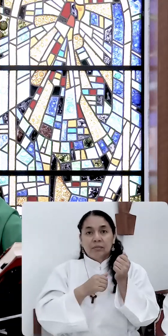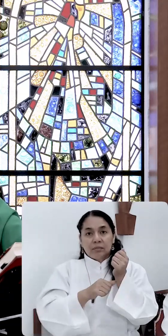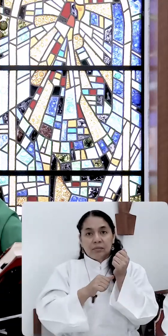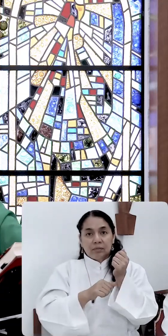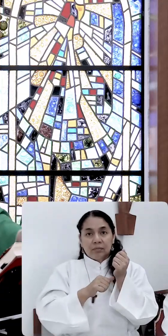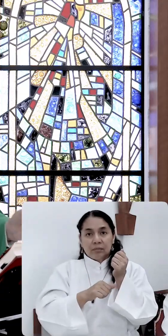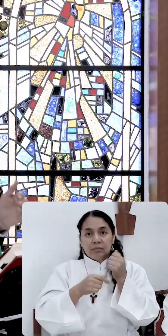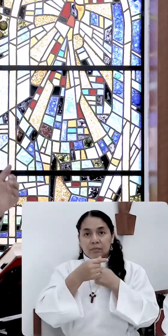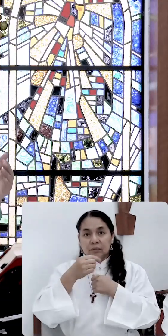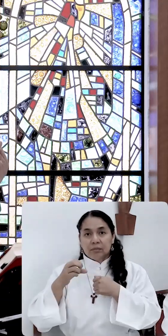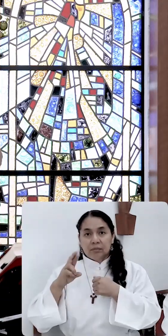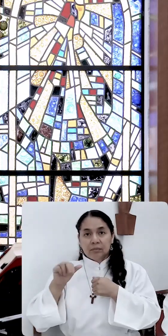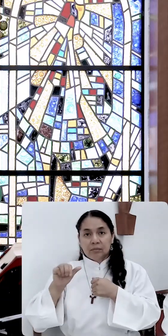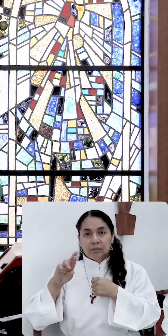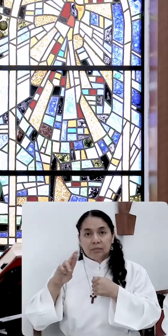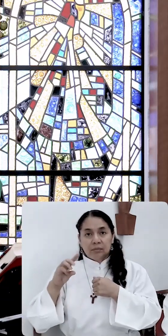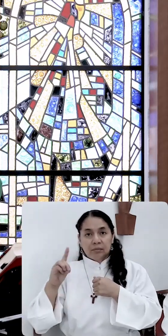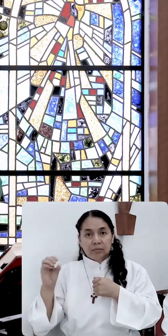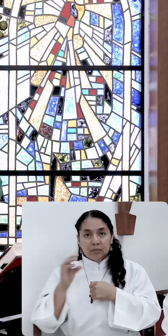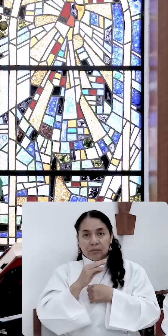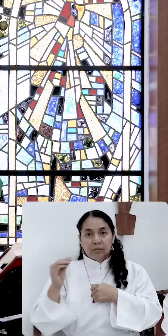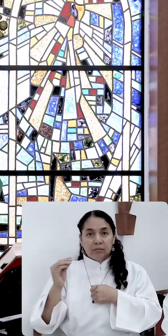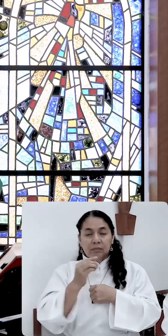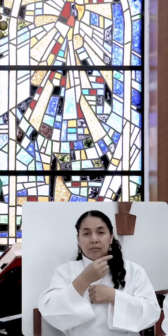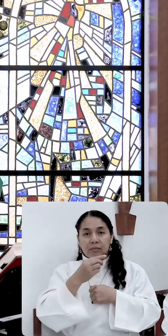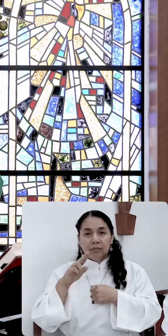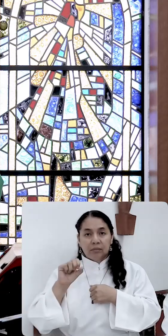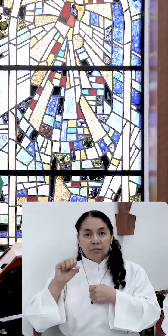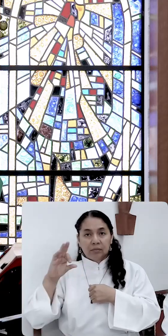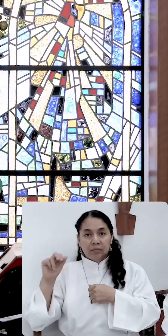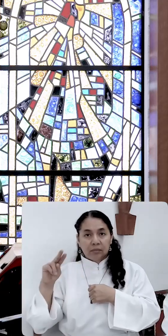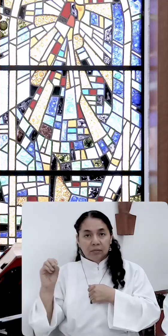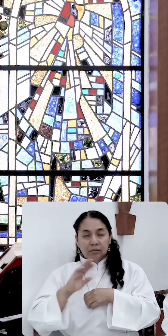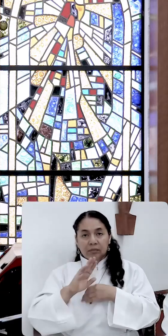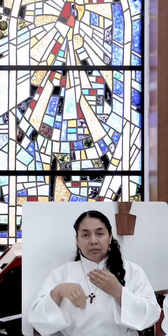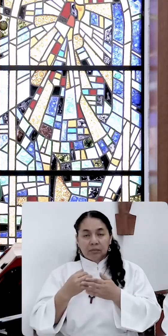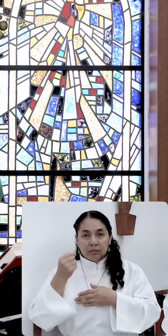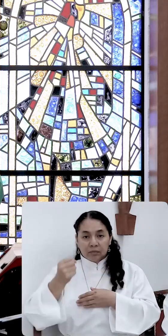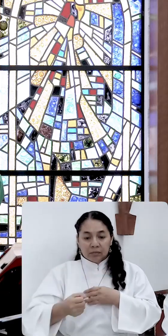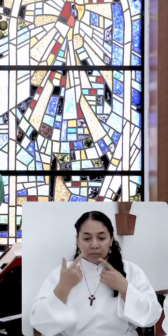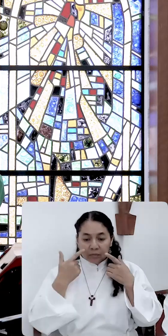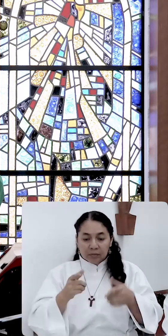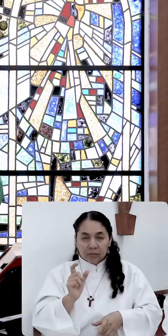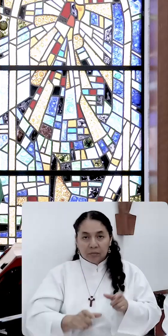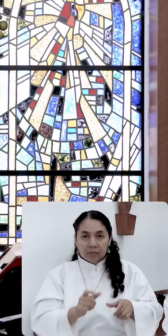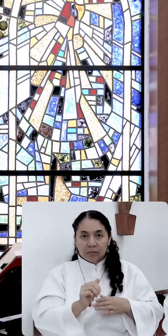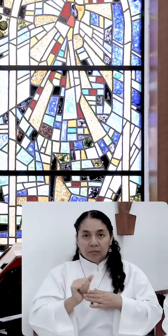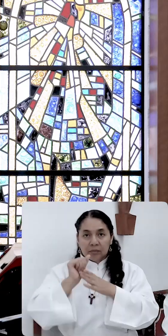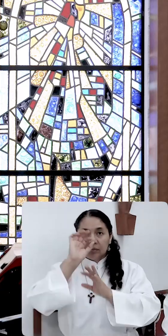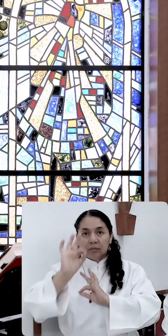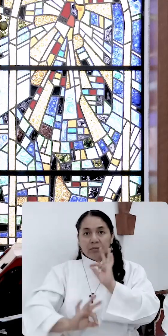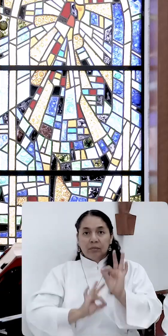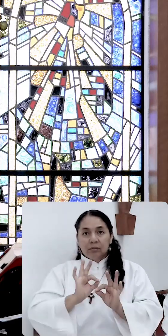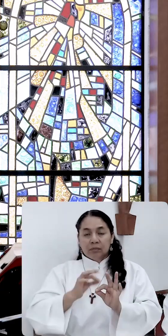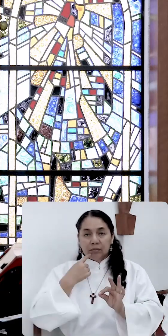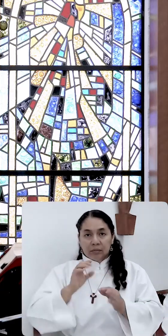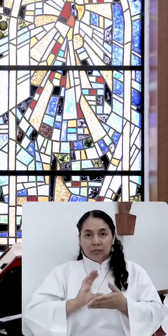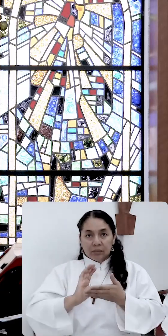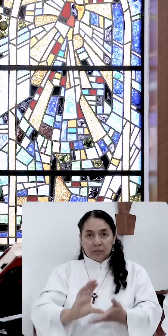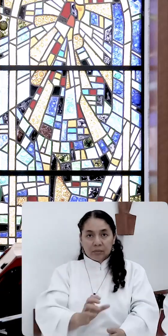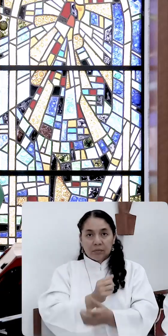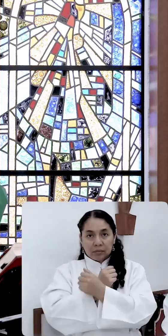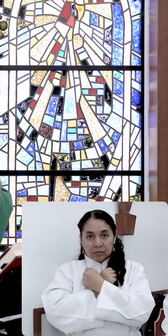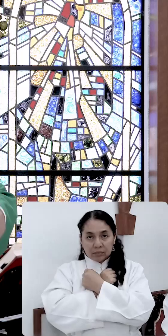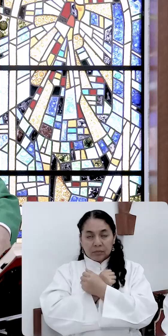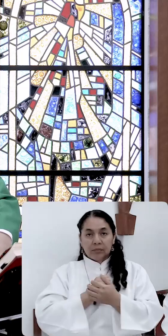hermanos Gerardo y Gustavo, y todos los pastores que cuida tu pueblo, llévala a su perfección por la